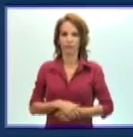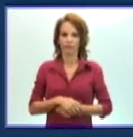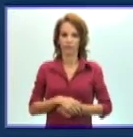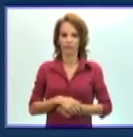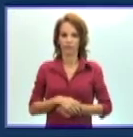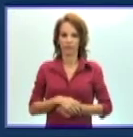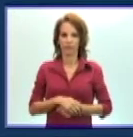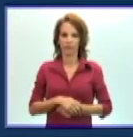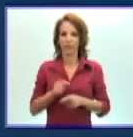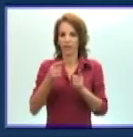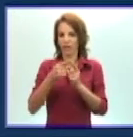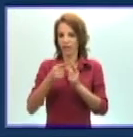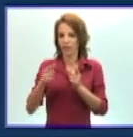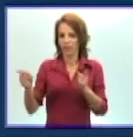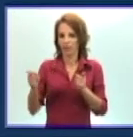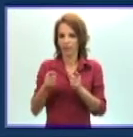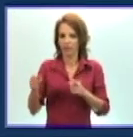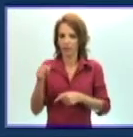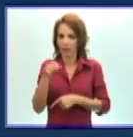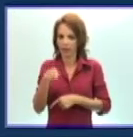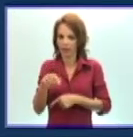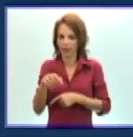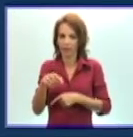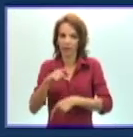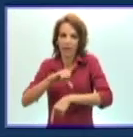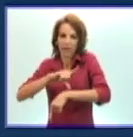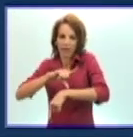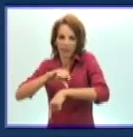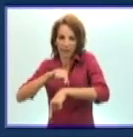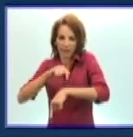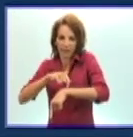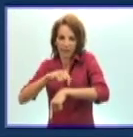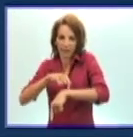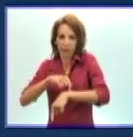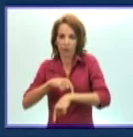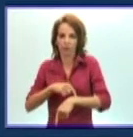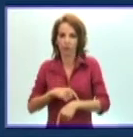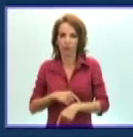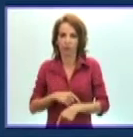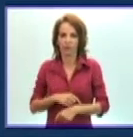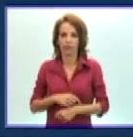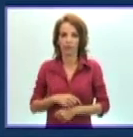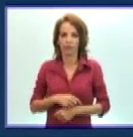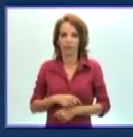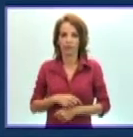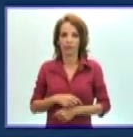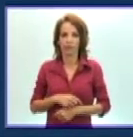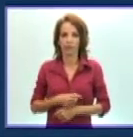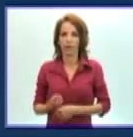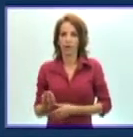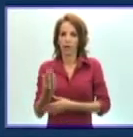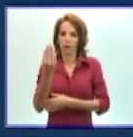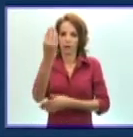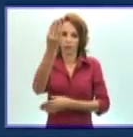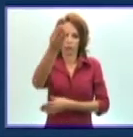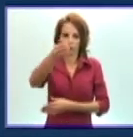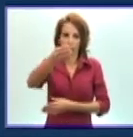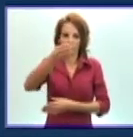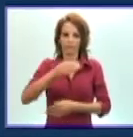y medir el tiempo que demoraron en subir al mirador y la